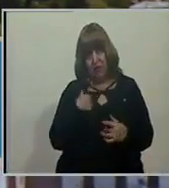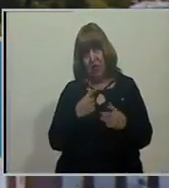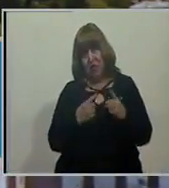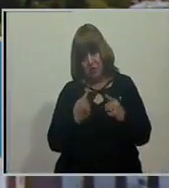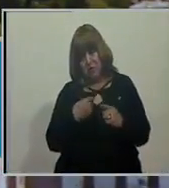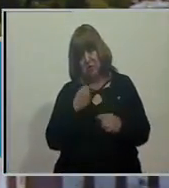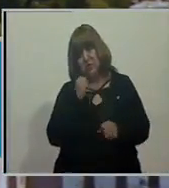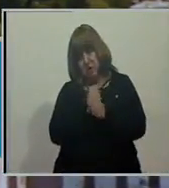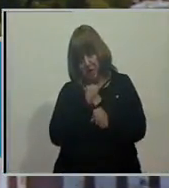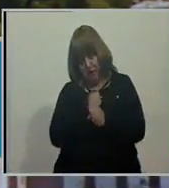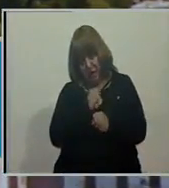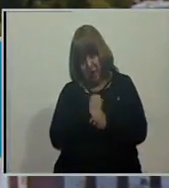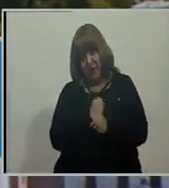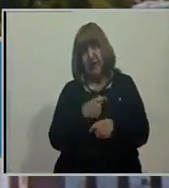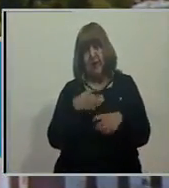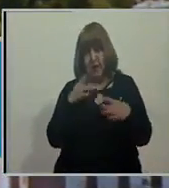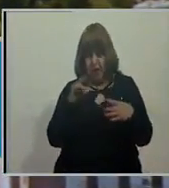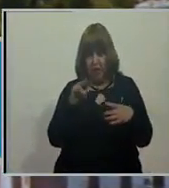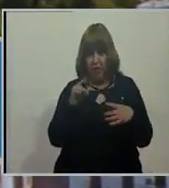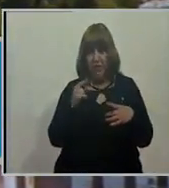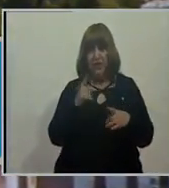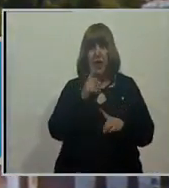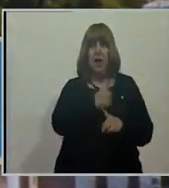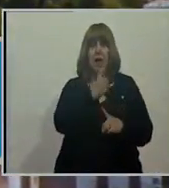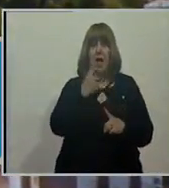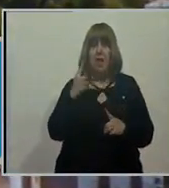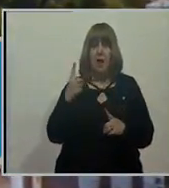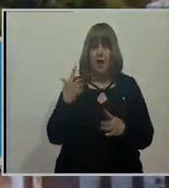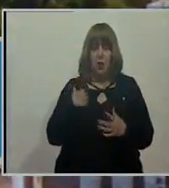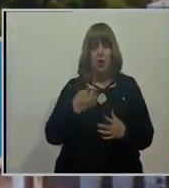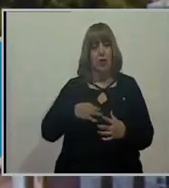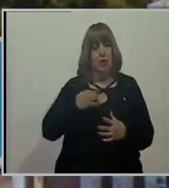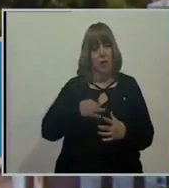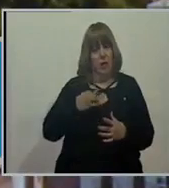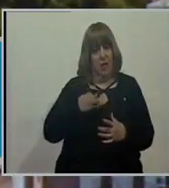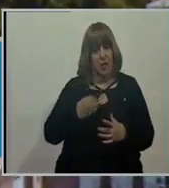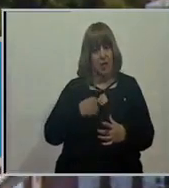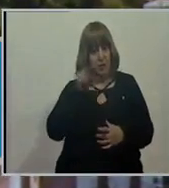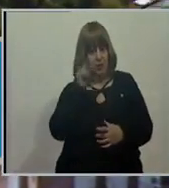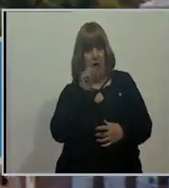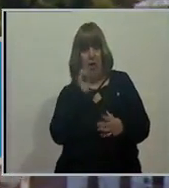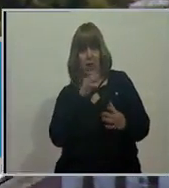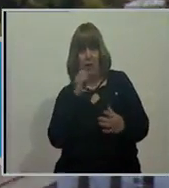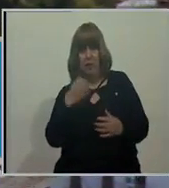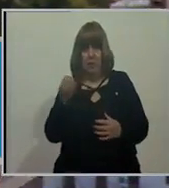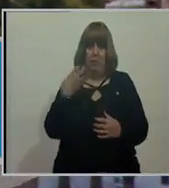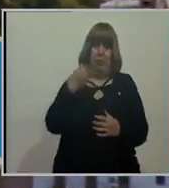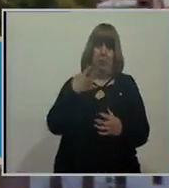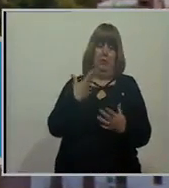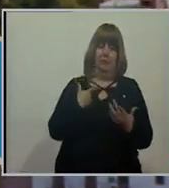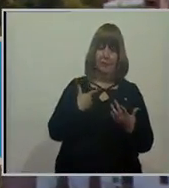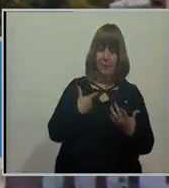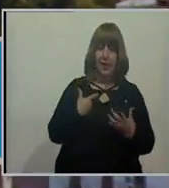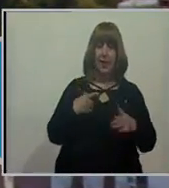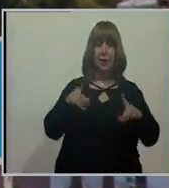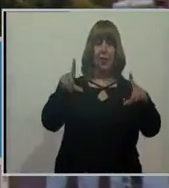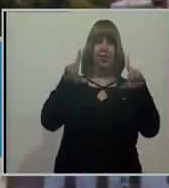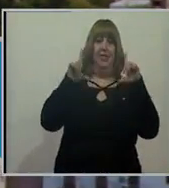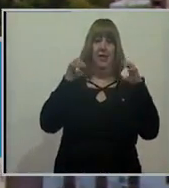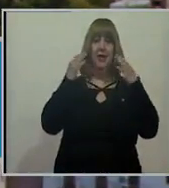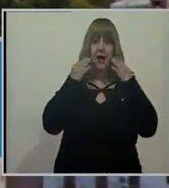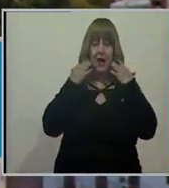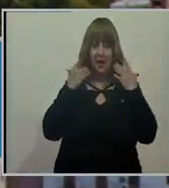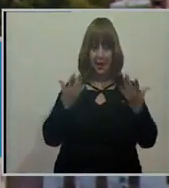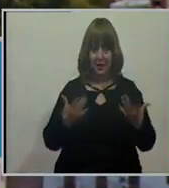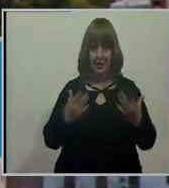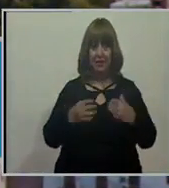medida, nadie sabe con la cruz que carga la otra persona a la que criticamos, ¿no? Y esta de la exposición es un poco más complicada. Tenés